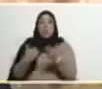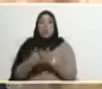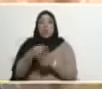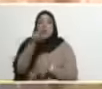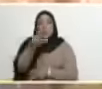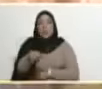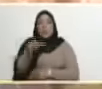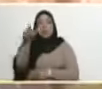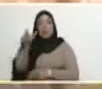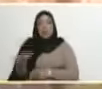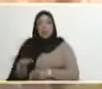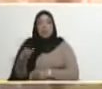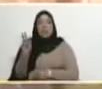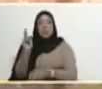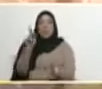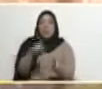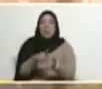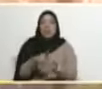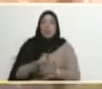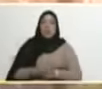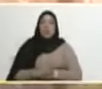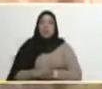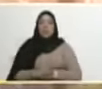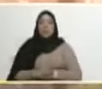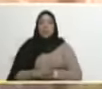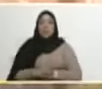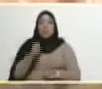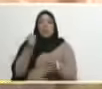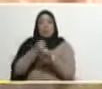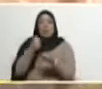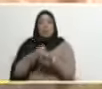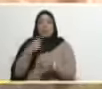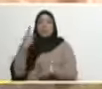Patagonia. Allá ellos, allá aquellos